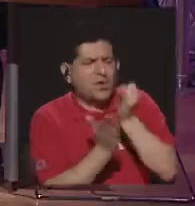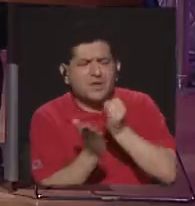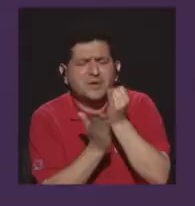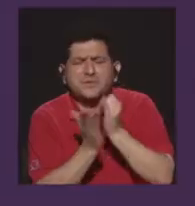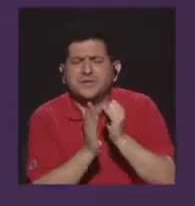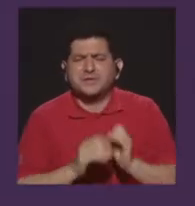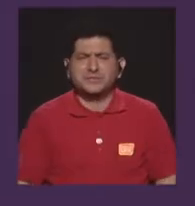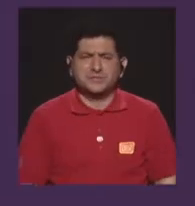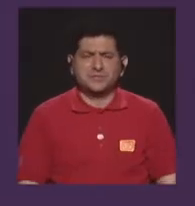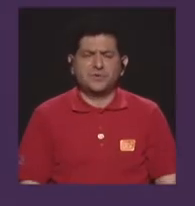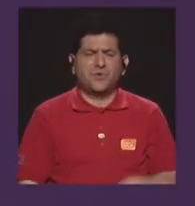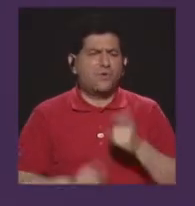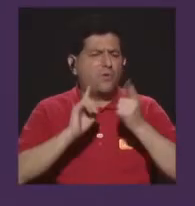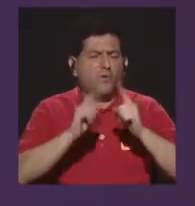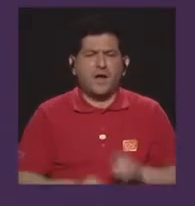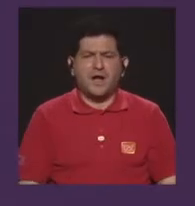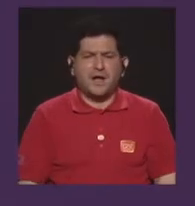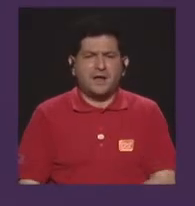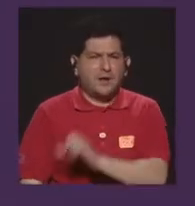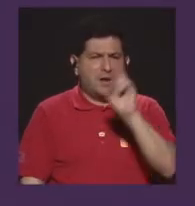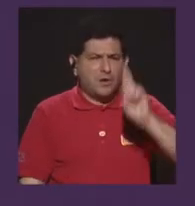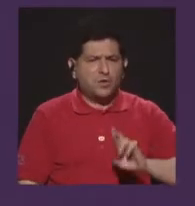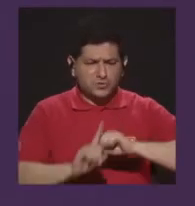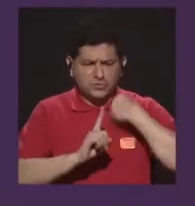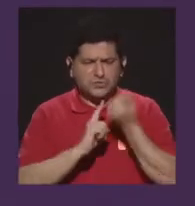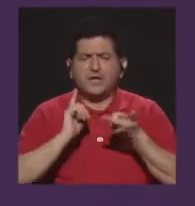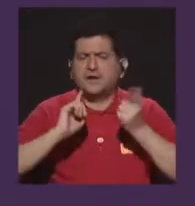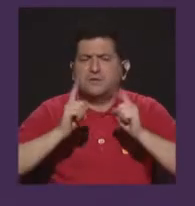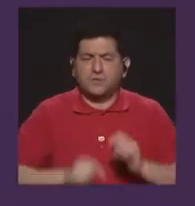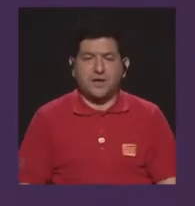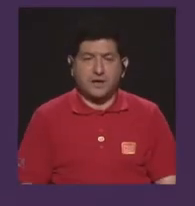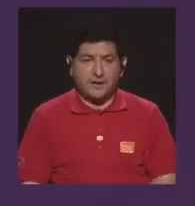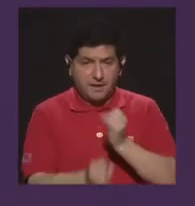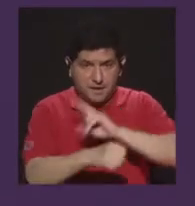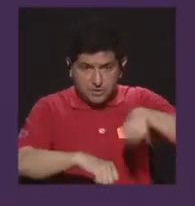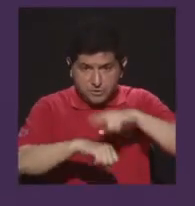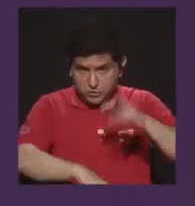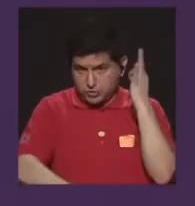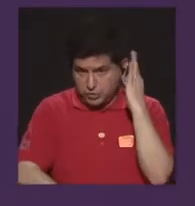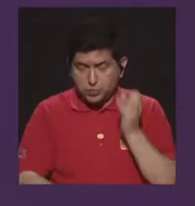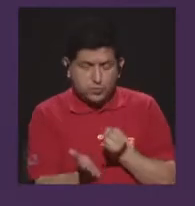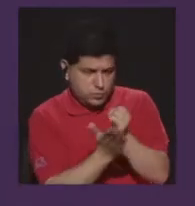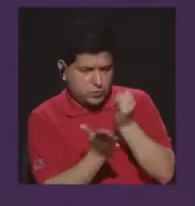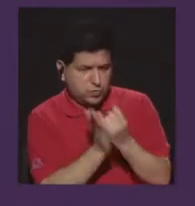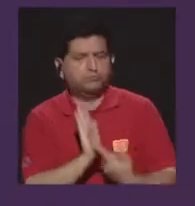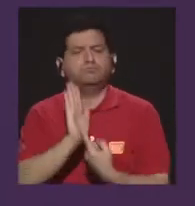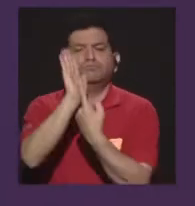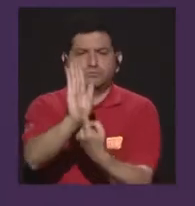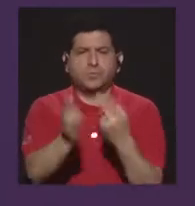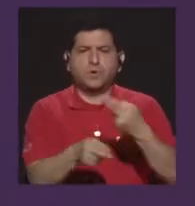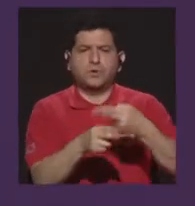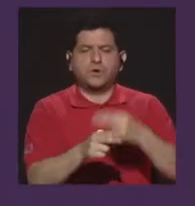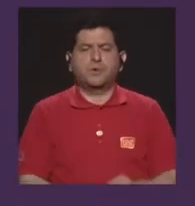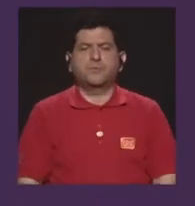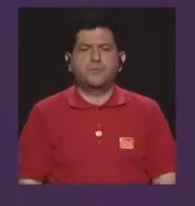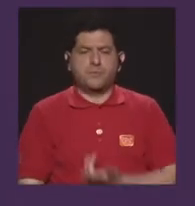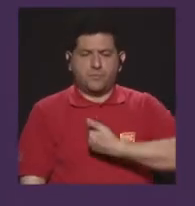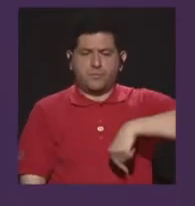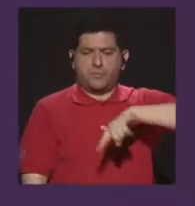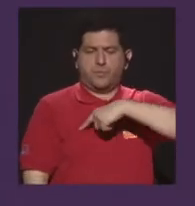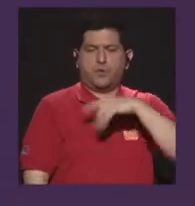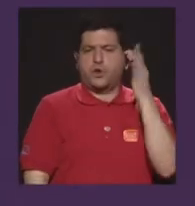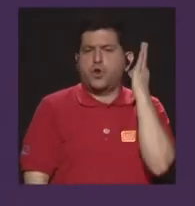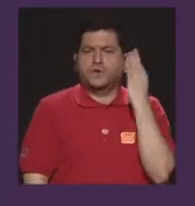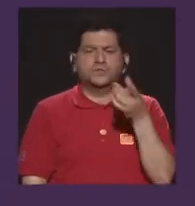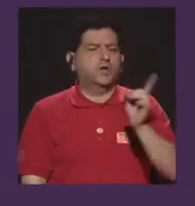la situación en Costa Rica? Bueno, en el INAMU estamos presentando una investigación que se llama ¿En dónde estamos las